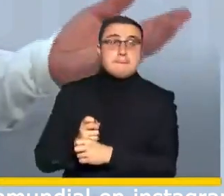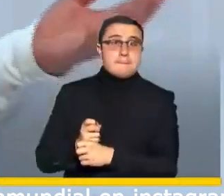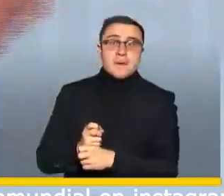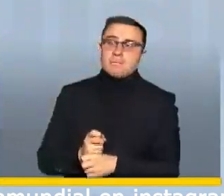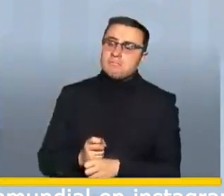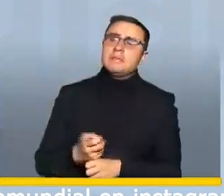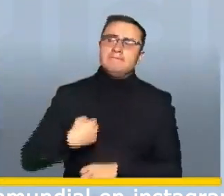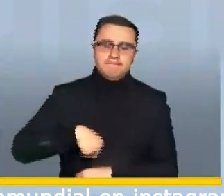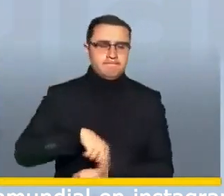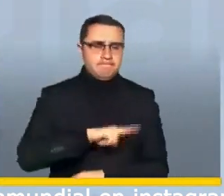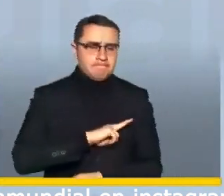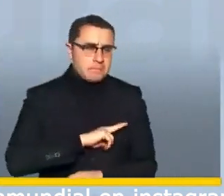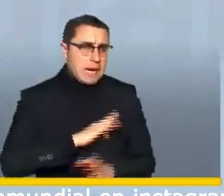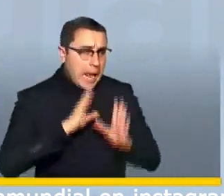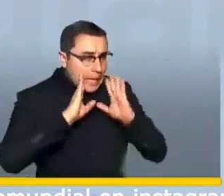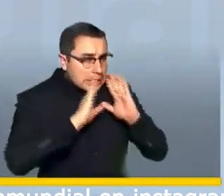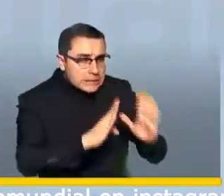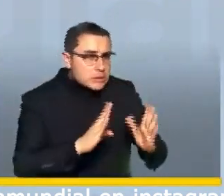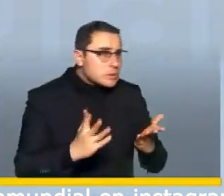pues